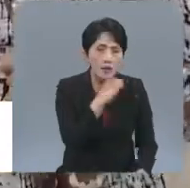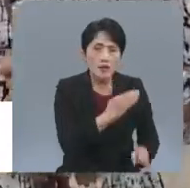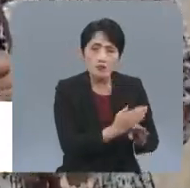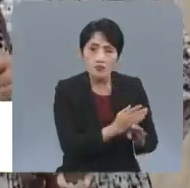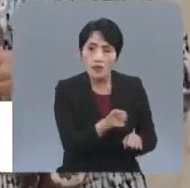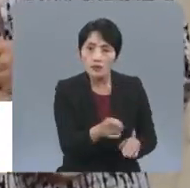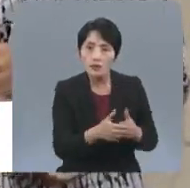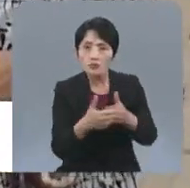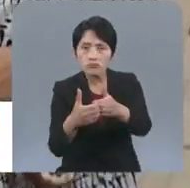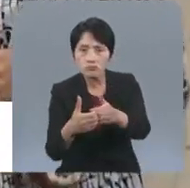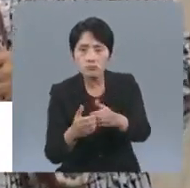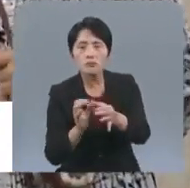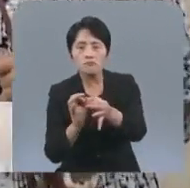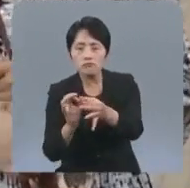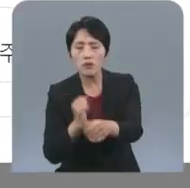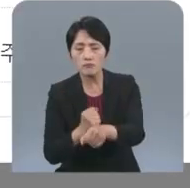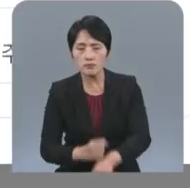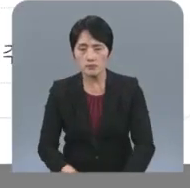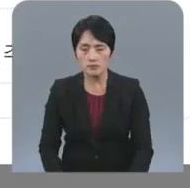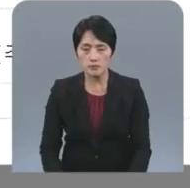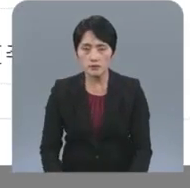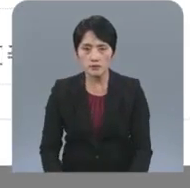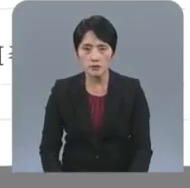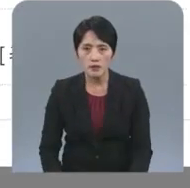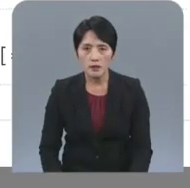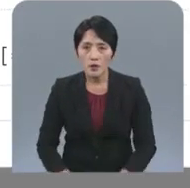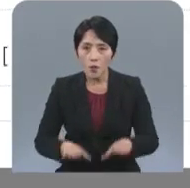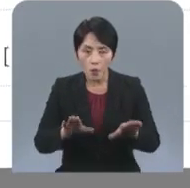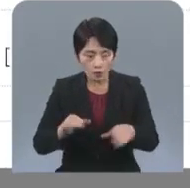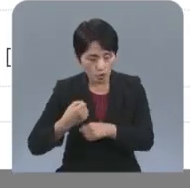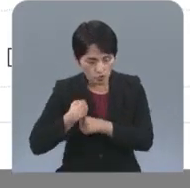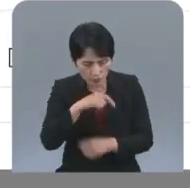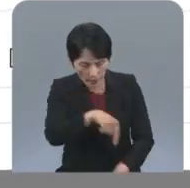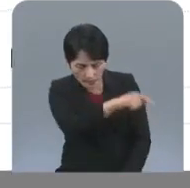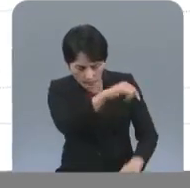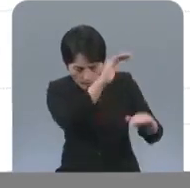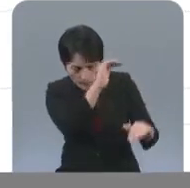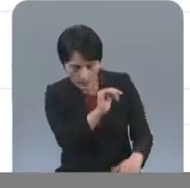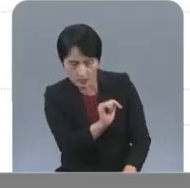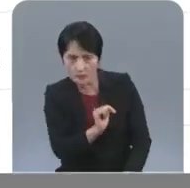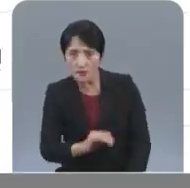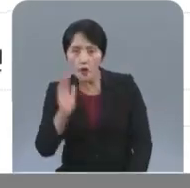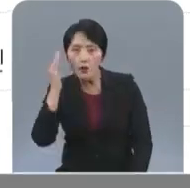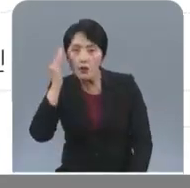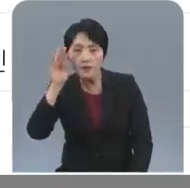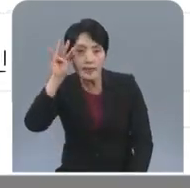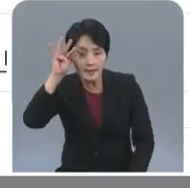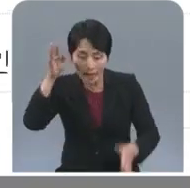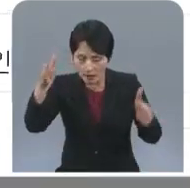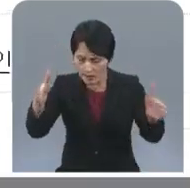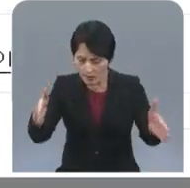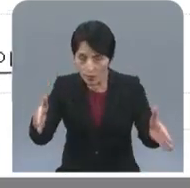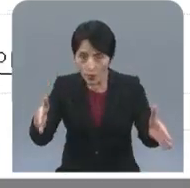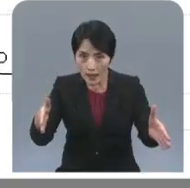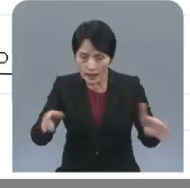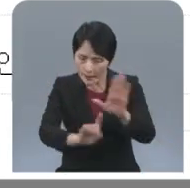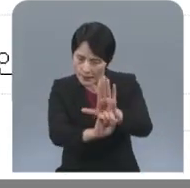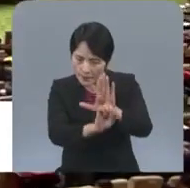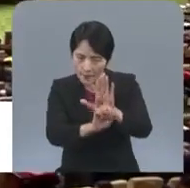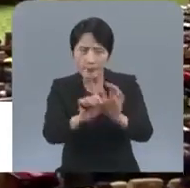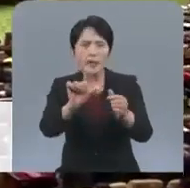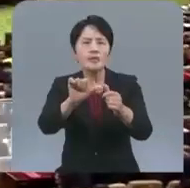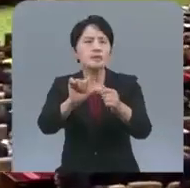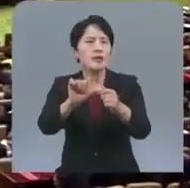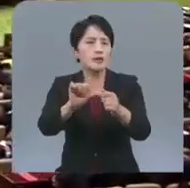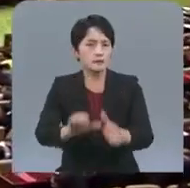la Paz es la insensatez de Estados Unidos al desplegar cerca de la Península coreana un submarino estratégico con suficientes ojivas nucleares